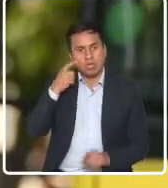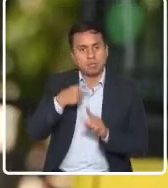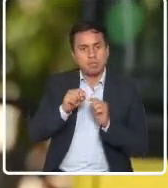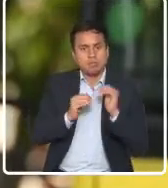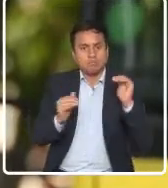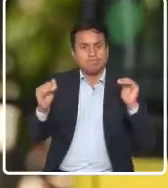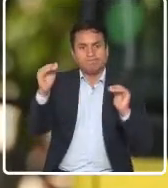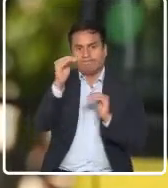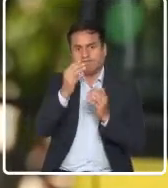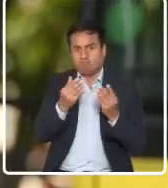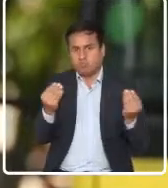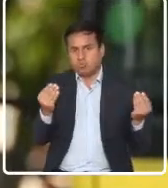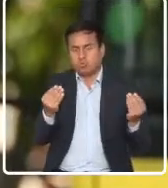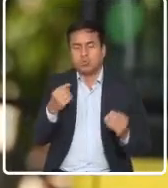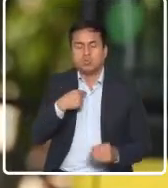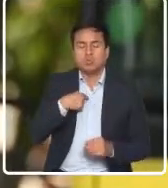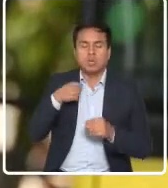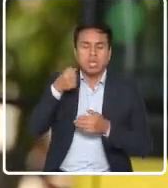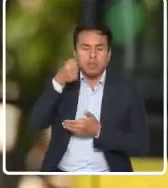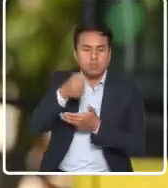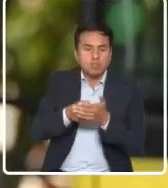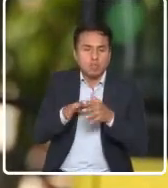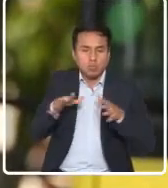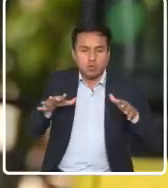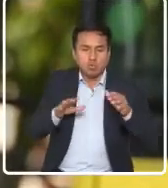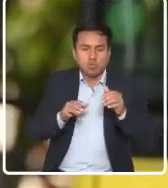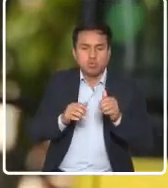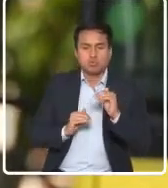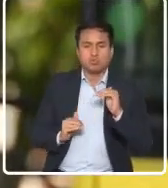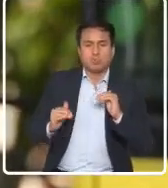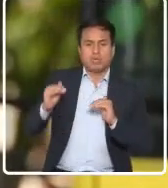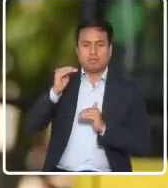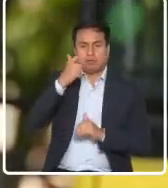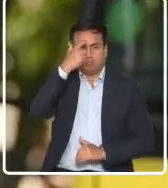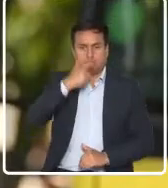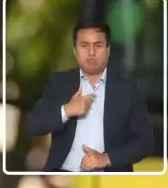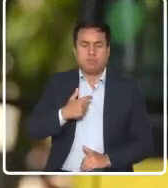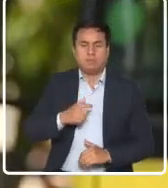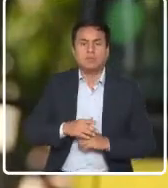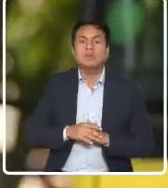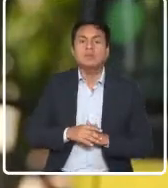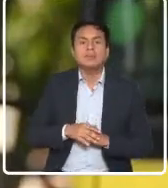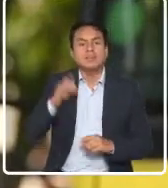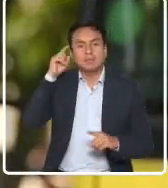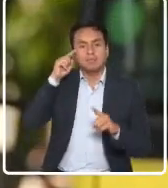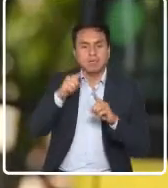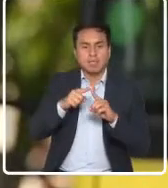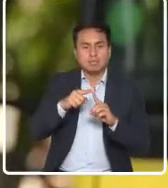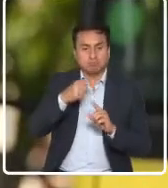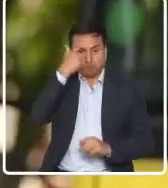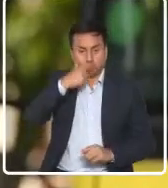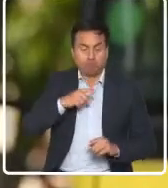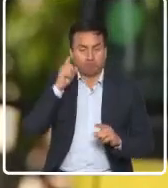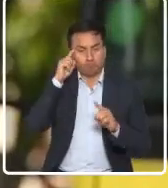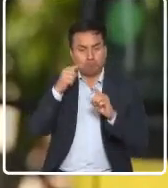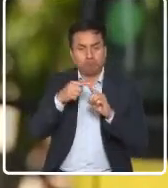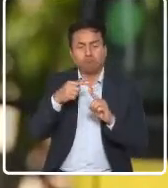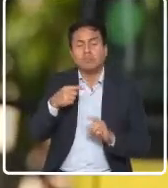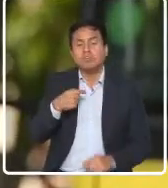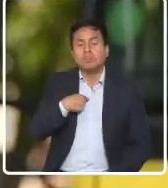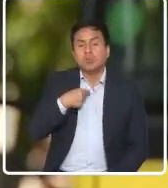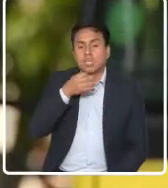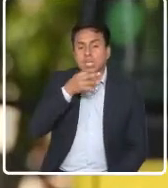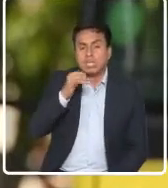son altas y me he esforzado mucho para superarme como persona y mis metas personales. Siempre he